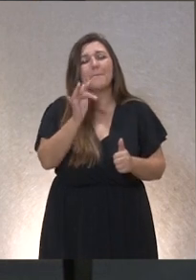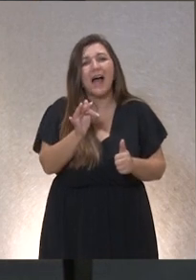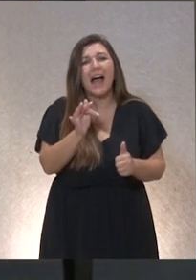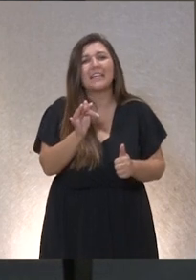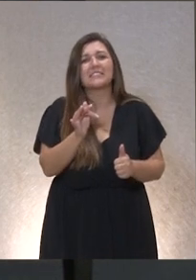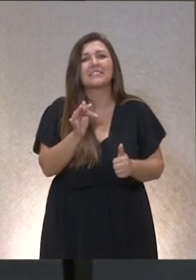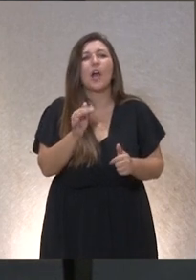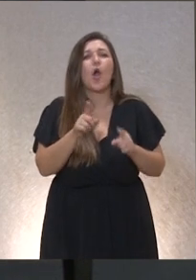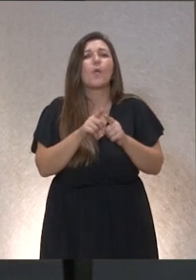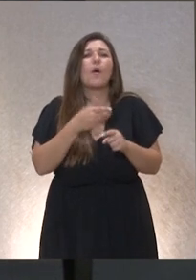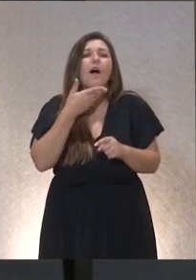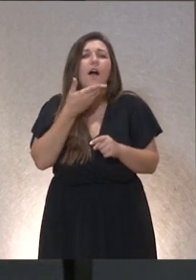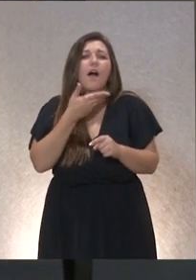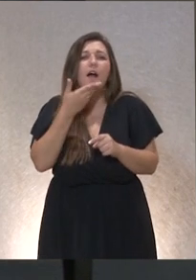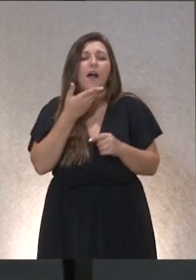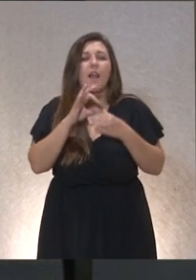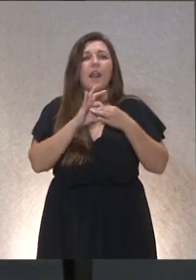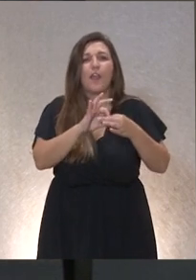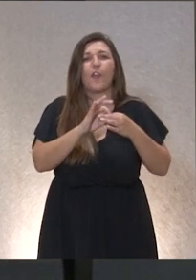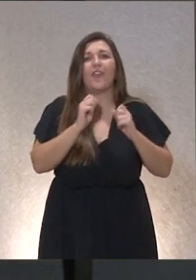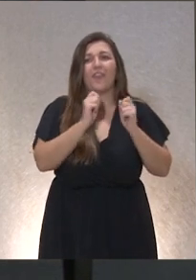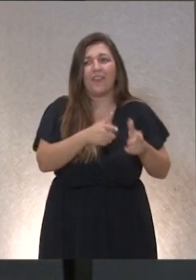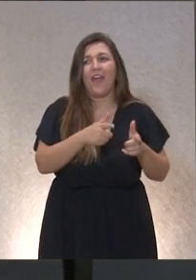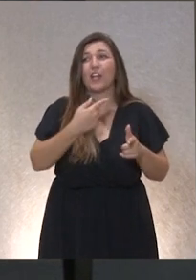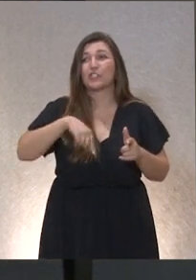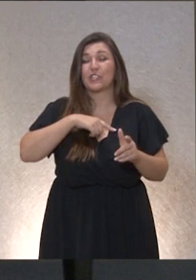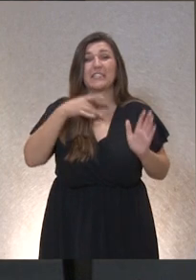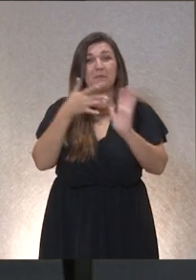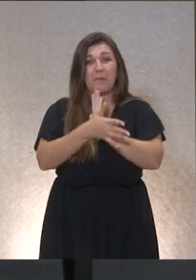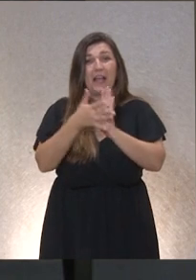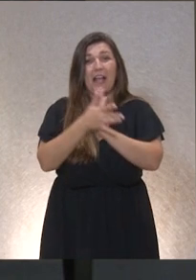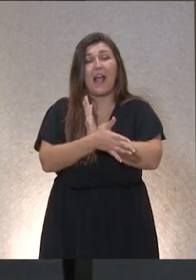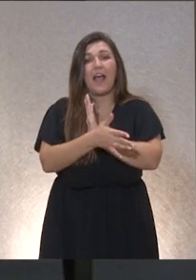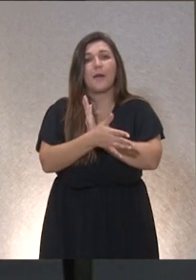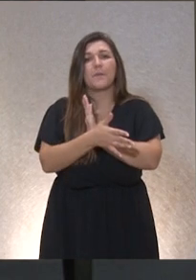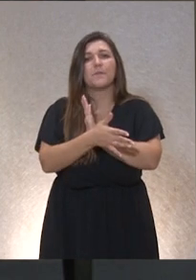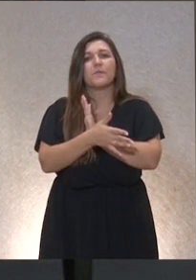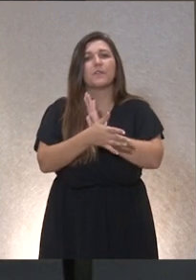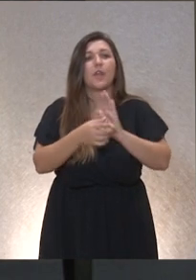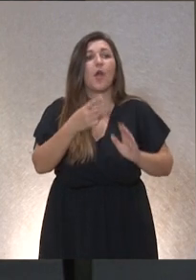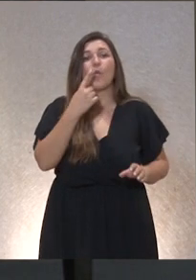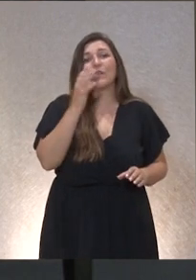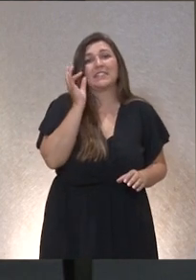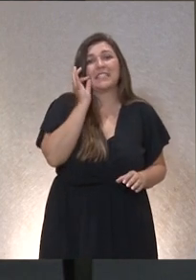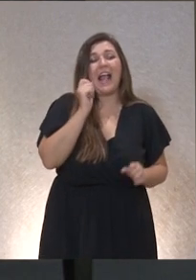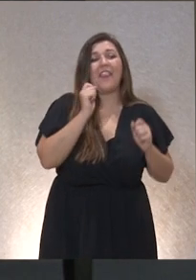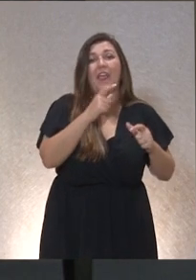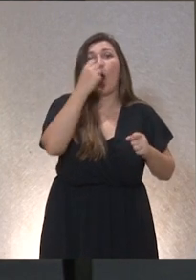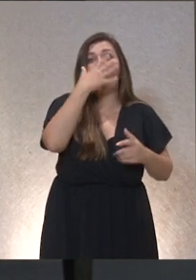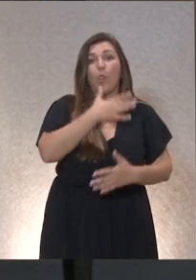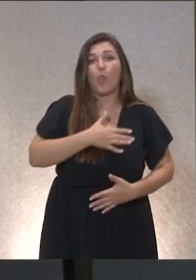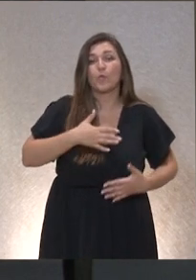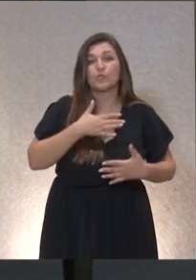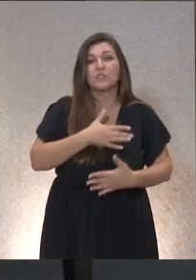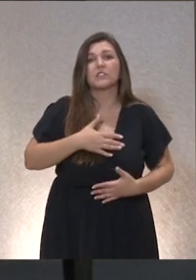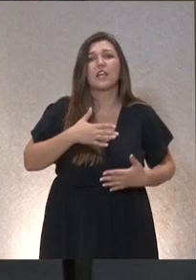de calidez Más bien a esa relación explicábamos que por ejemplo a Marifé cuando la vas a duchar el agua pues tiene que